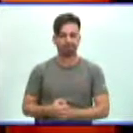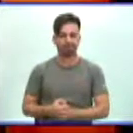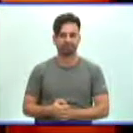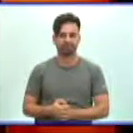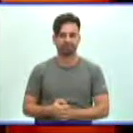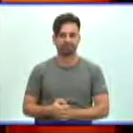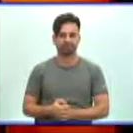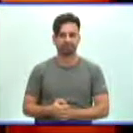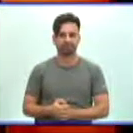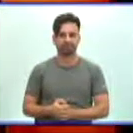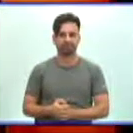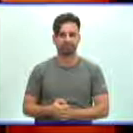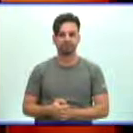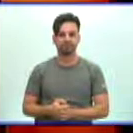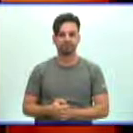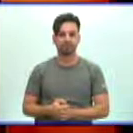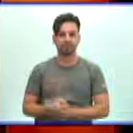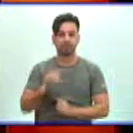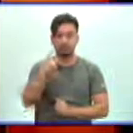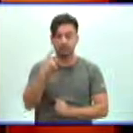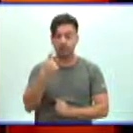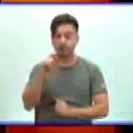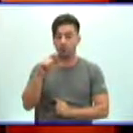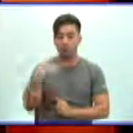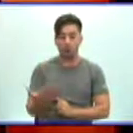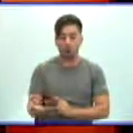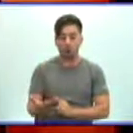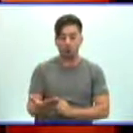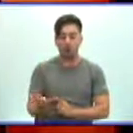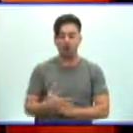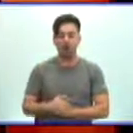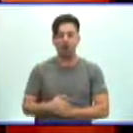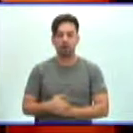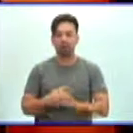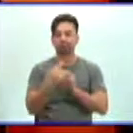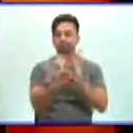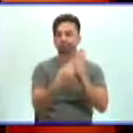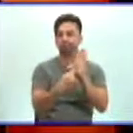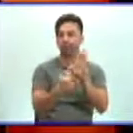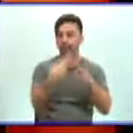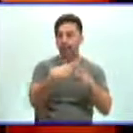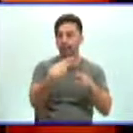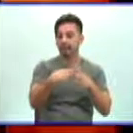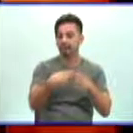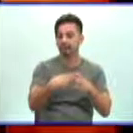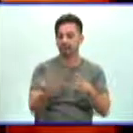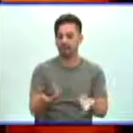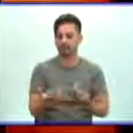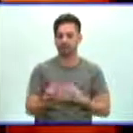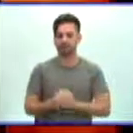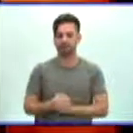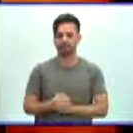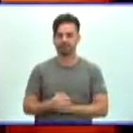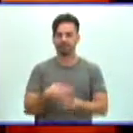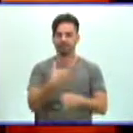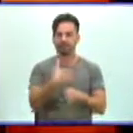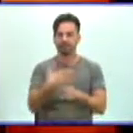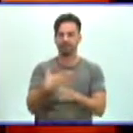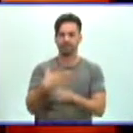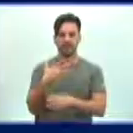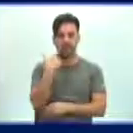Pero veamos cómo se clasifican en esta faja tropical los diferentes paisajes que